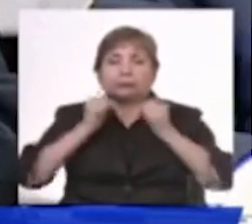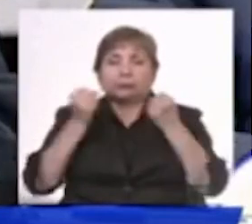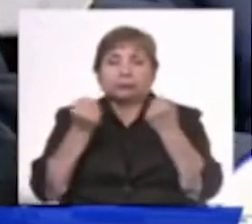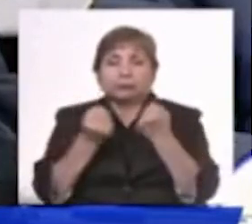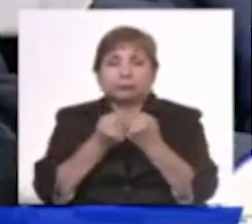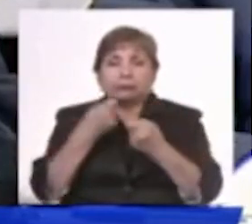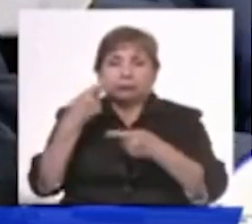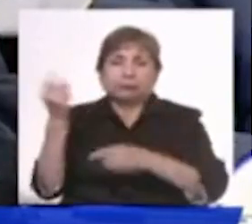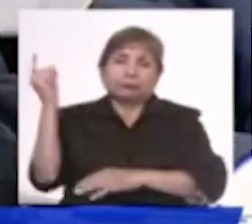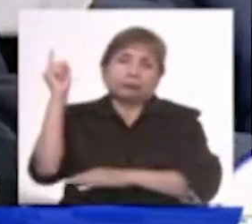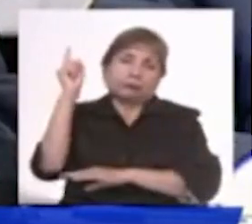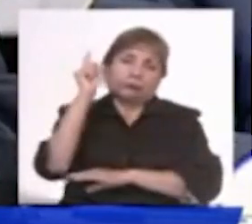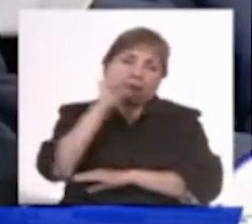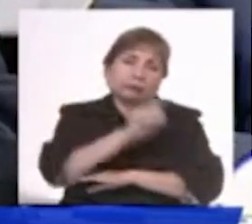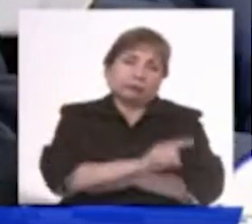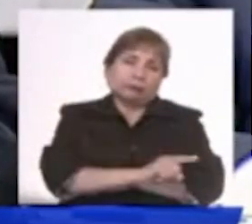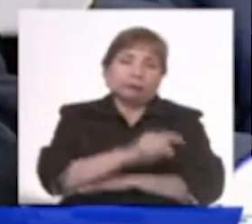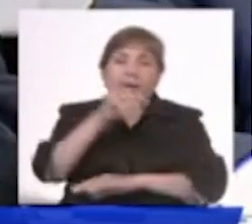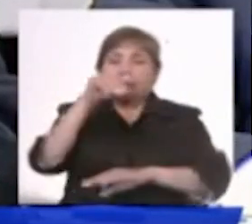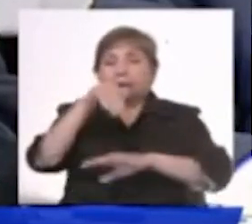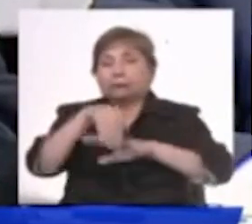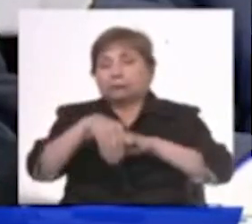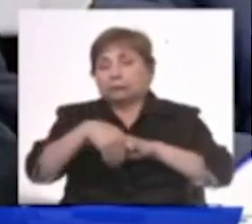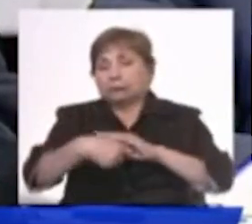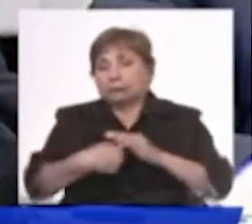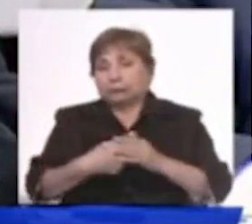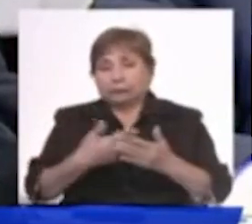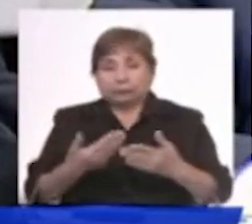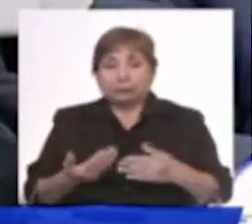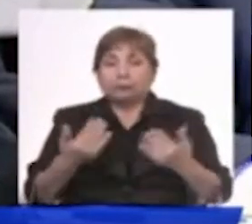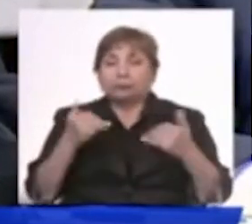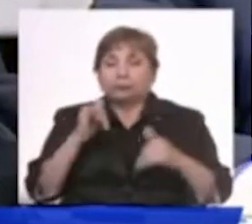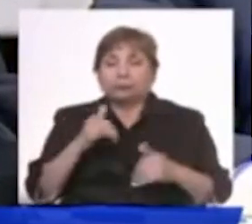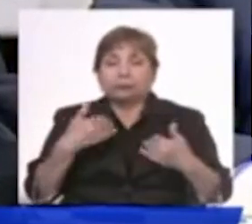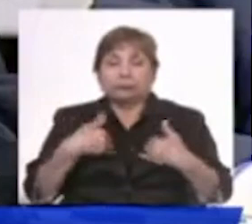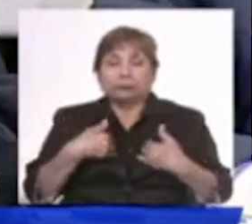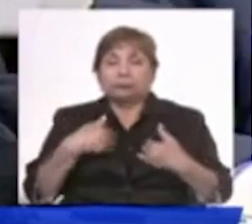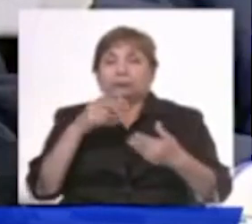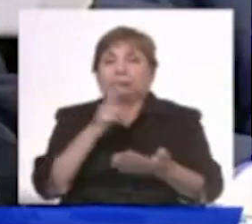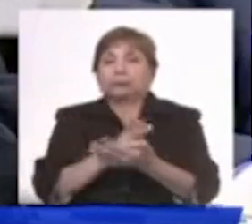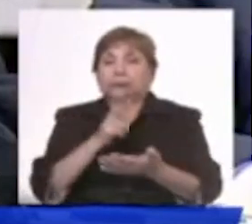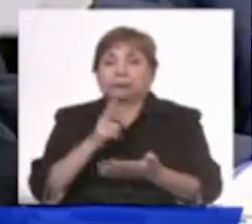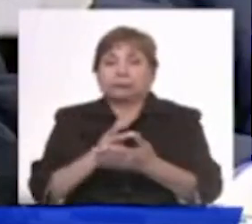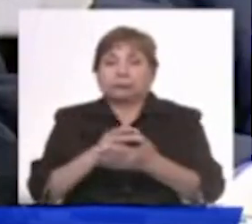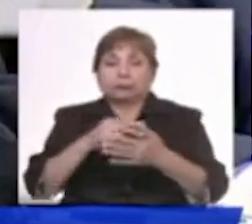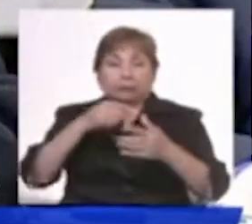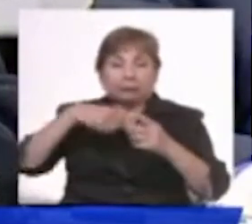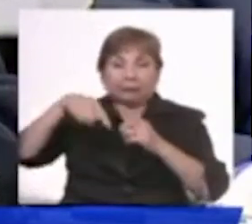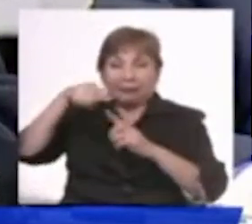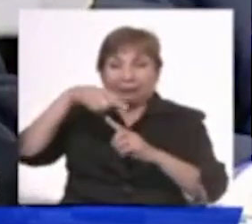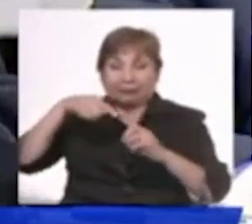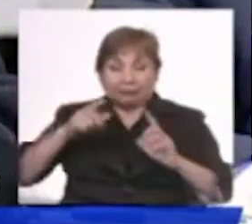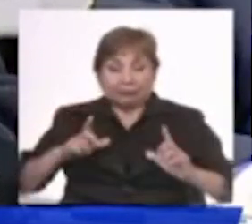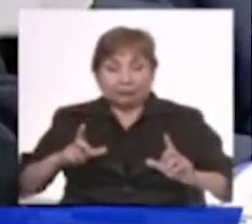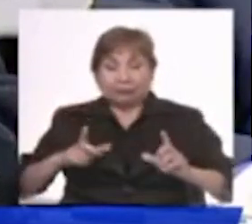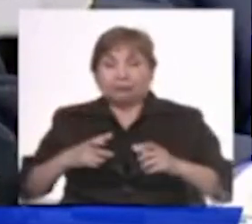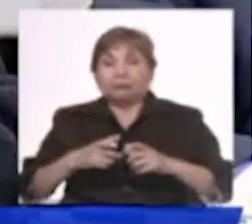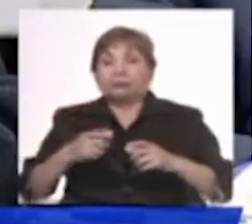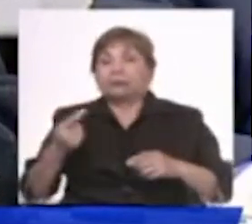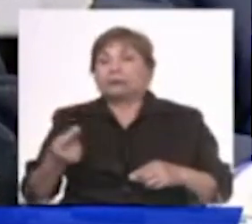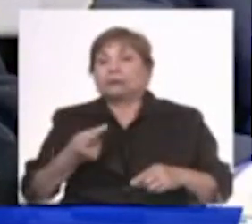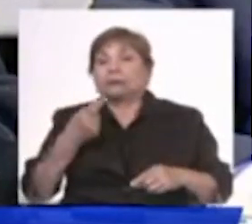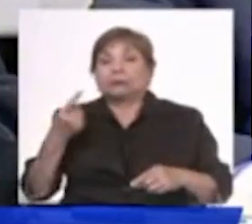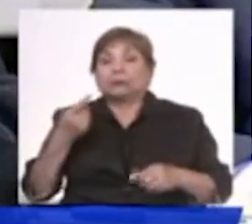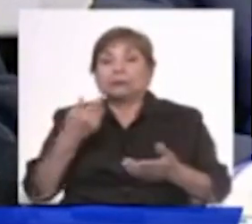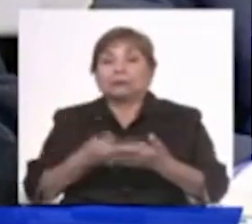durante todo el día y hasta altas horas de la noche, y las cocheras que están alrededor del Congreso